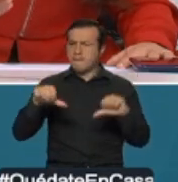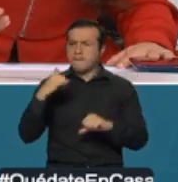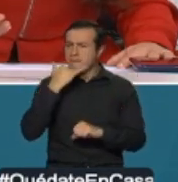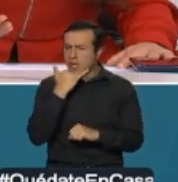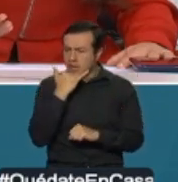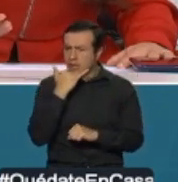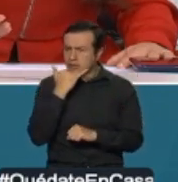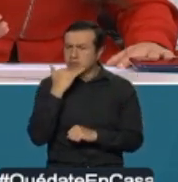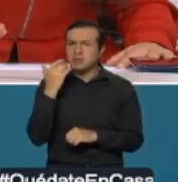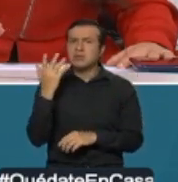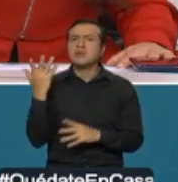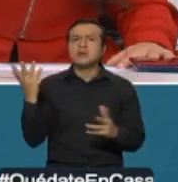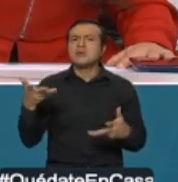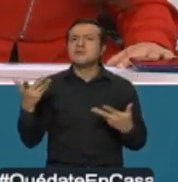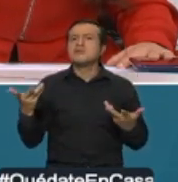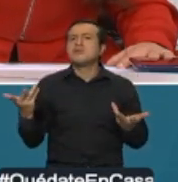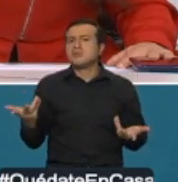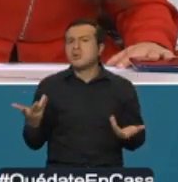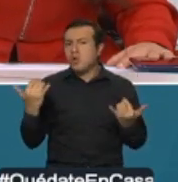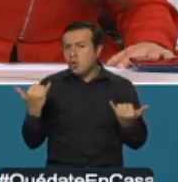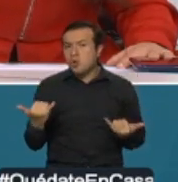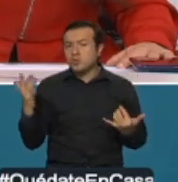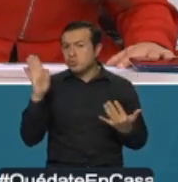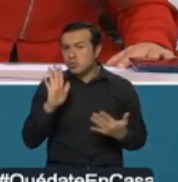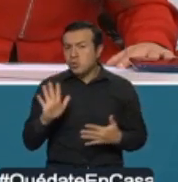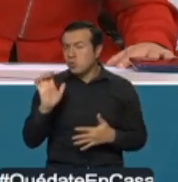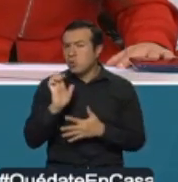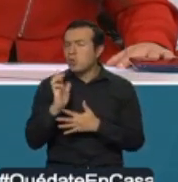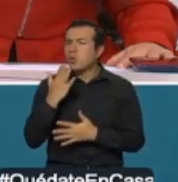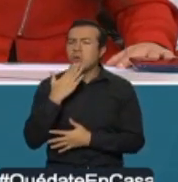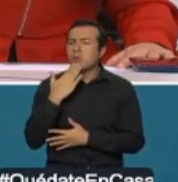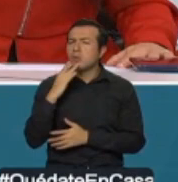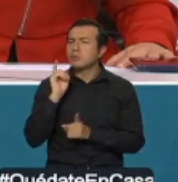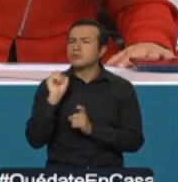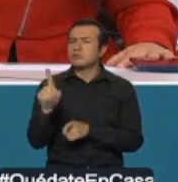¿Cómo se están haciendo estos operativos ahora a escala nacional?